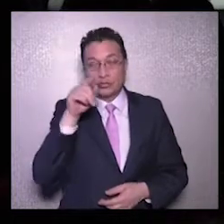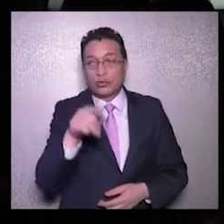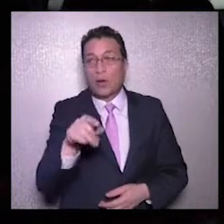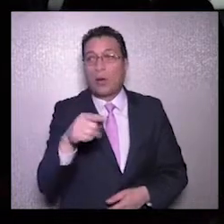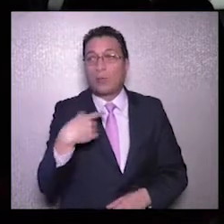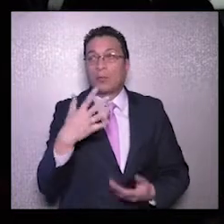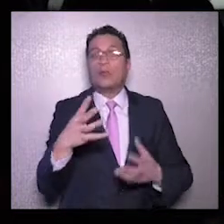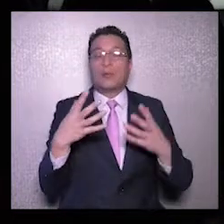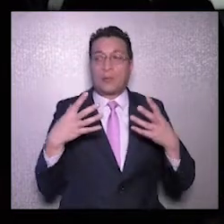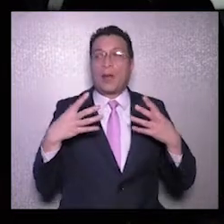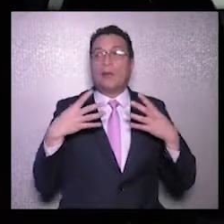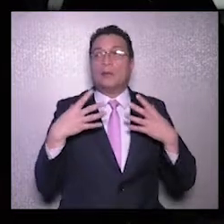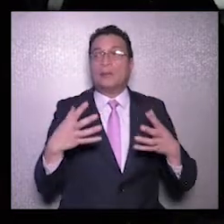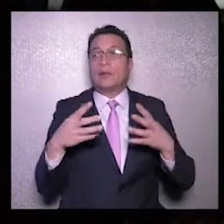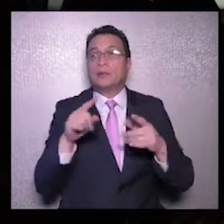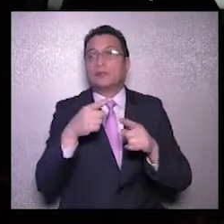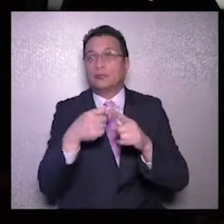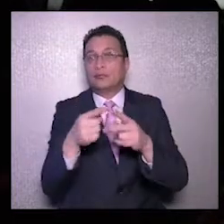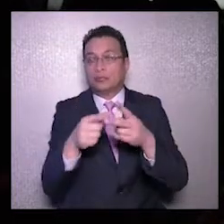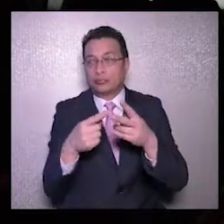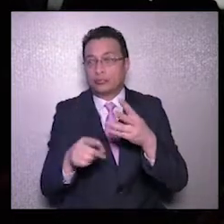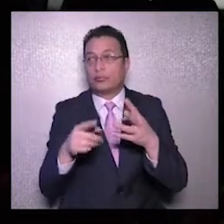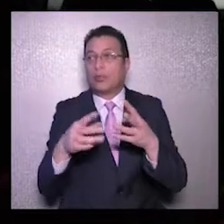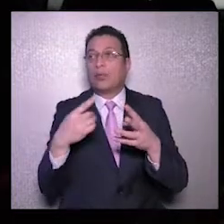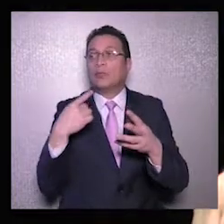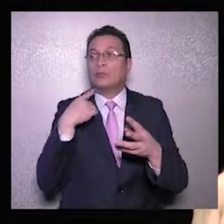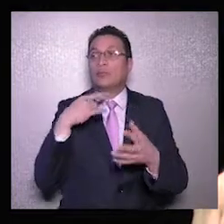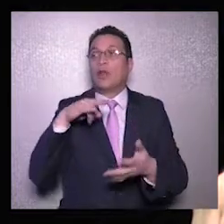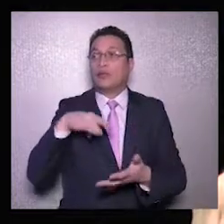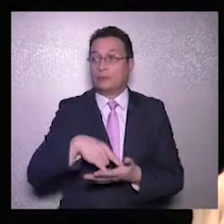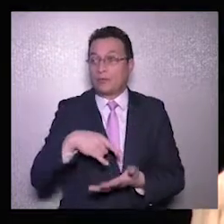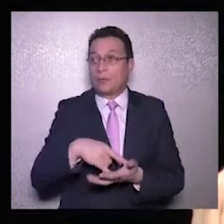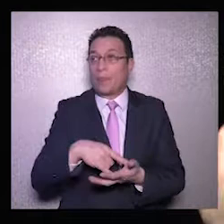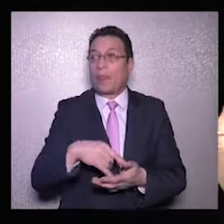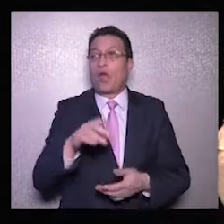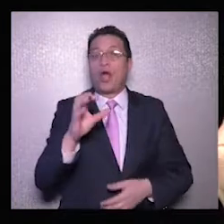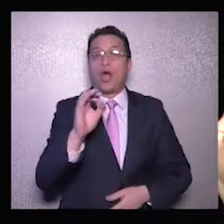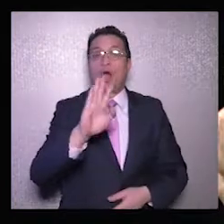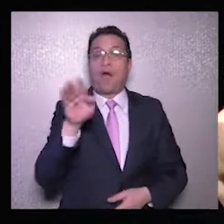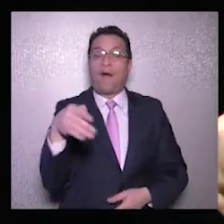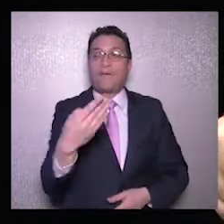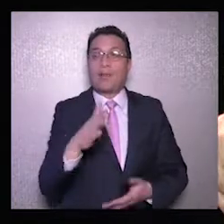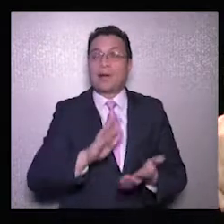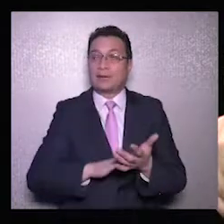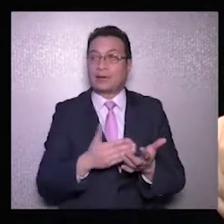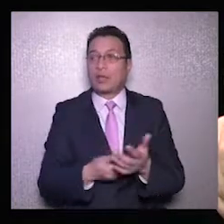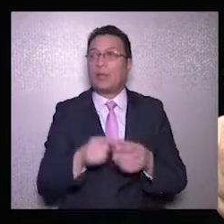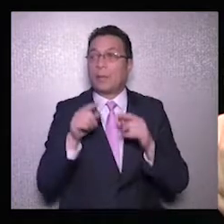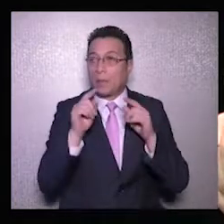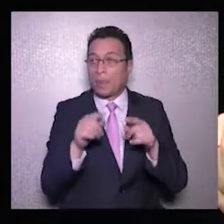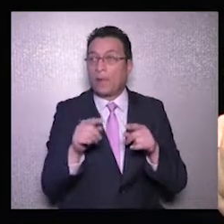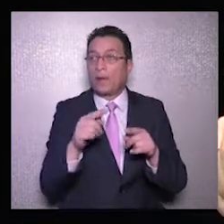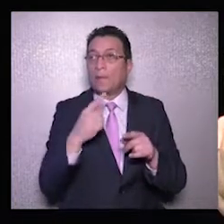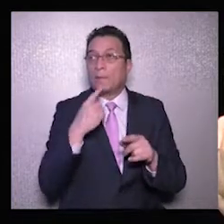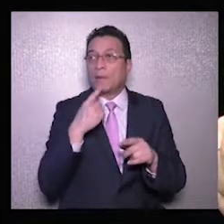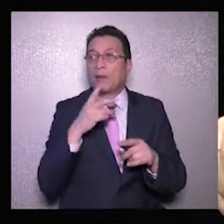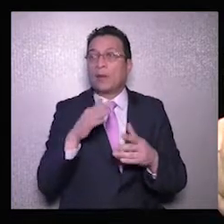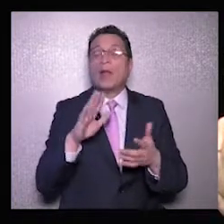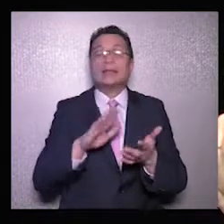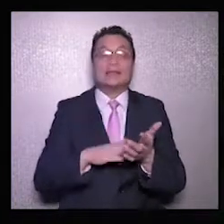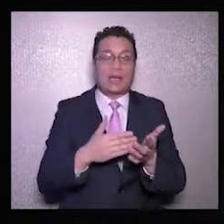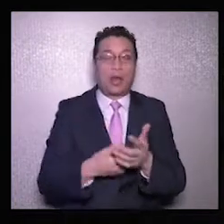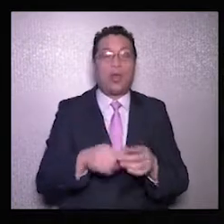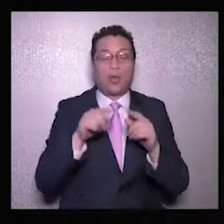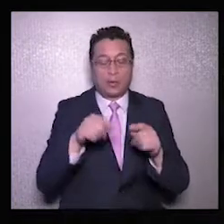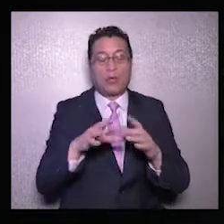su plan de desmantelar aquello. Vemos también cómo en las encuestas a nivel local este tema de la salud sigue